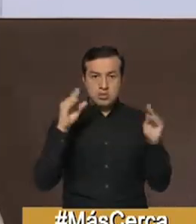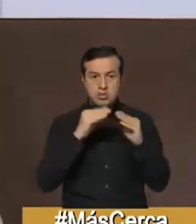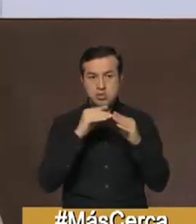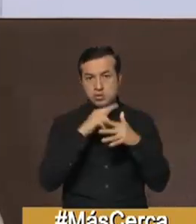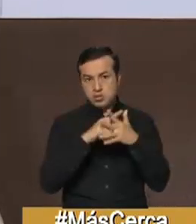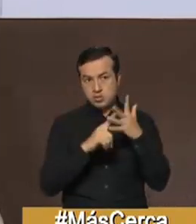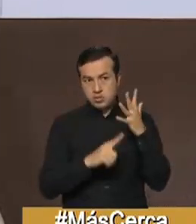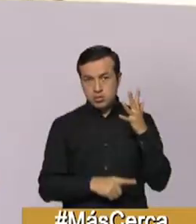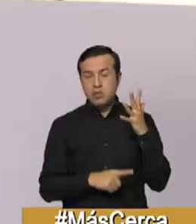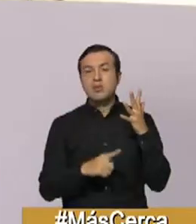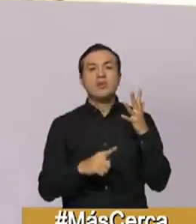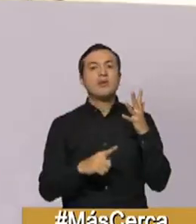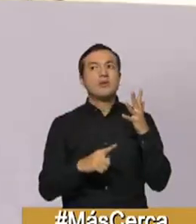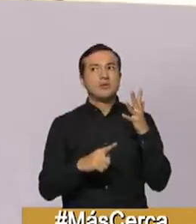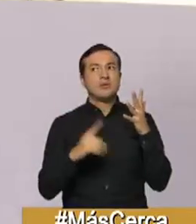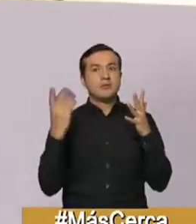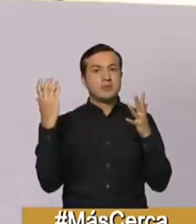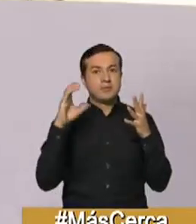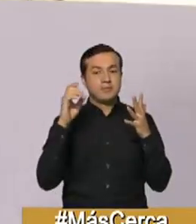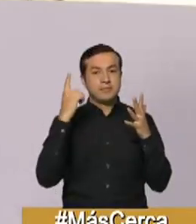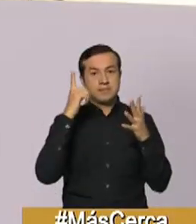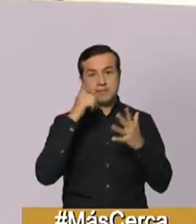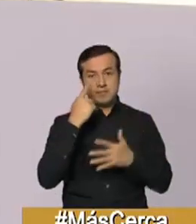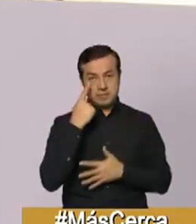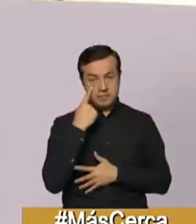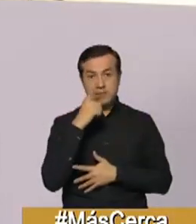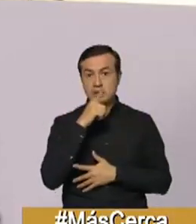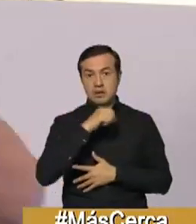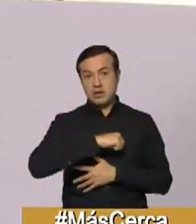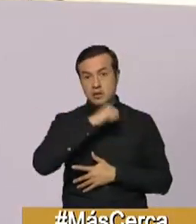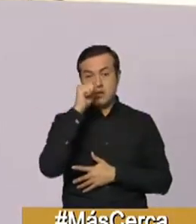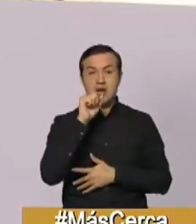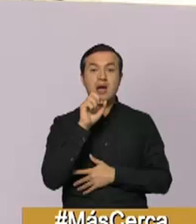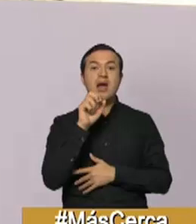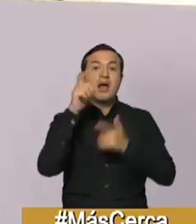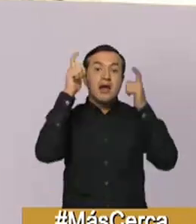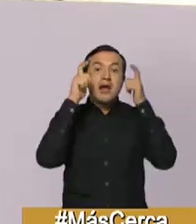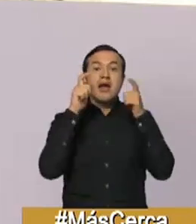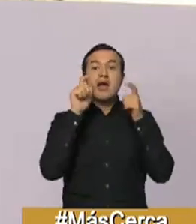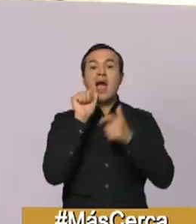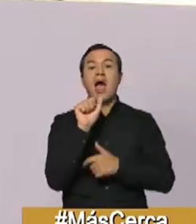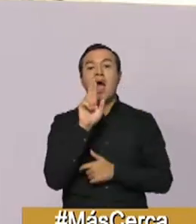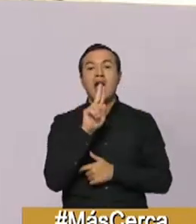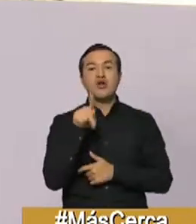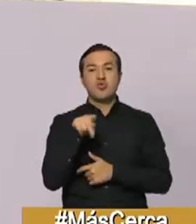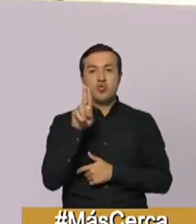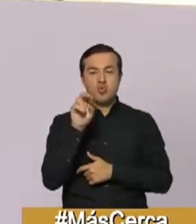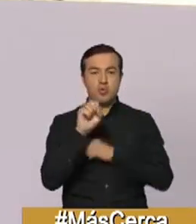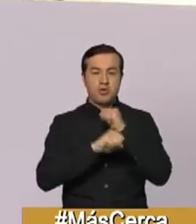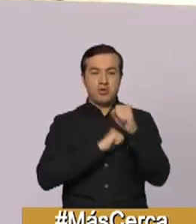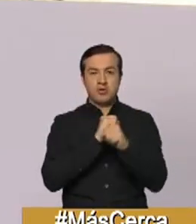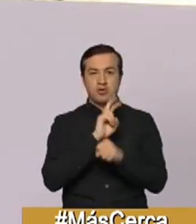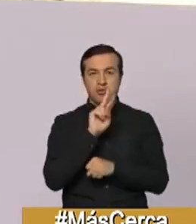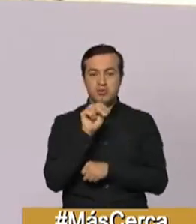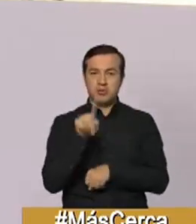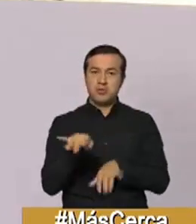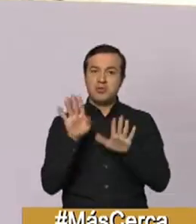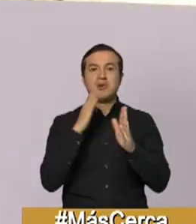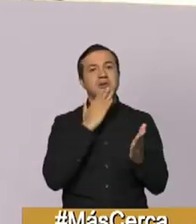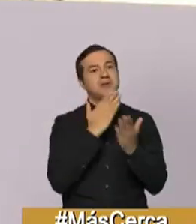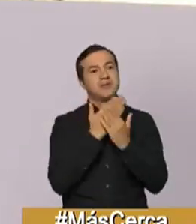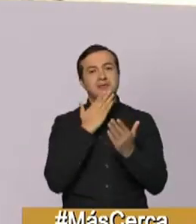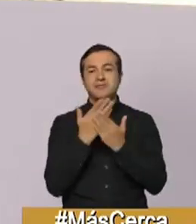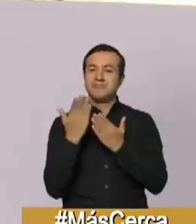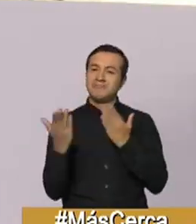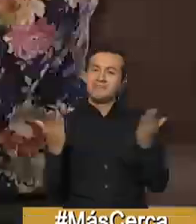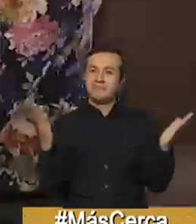tele. Estaremos pendientes de quién es el ganador de este Rey Arupo 2019. Gracias por habernos acompañado, Rafael Lugo y Sonia